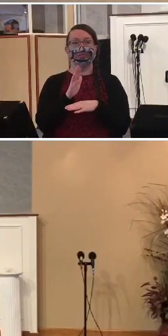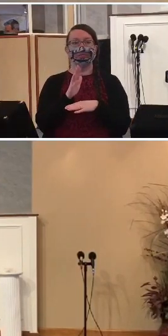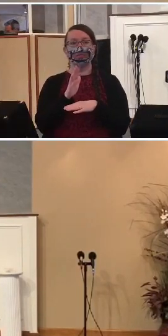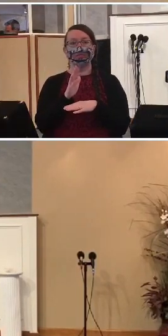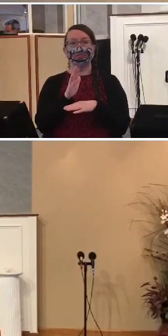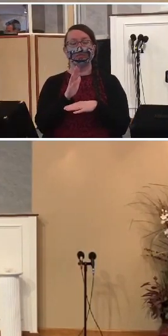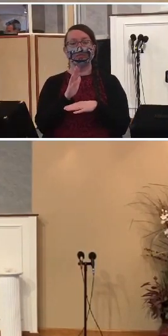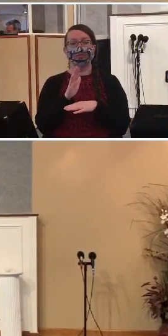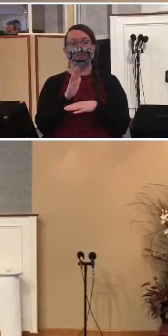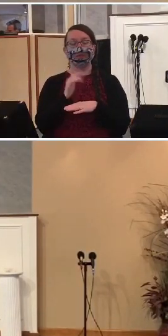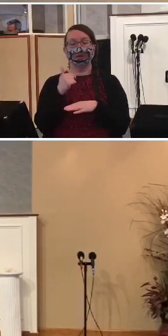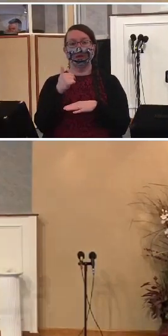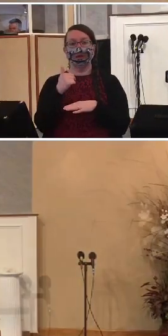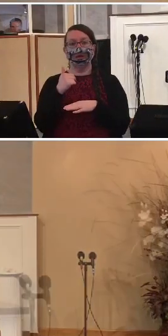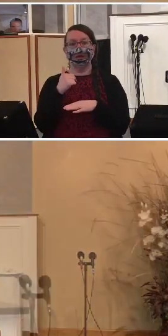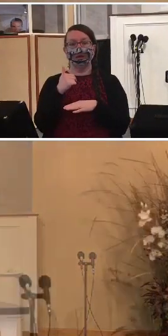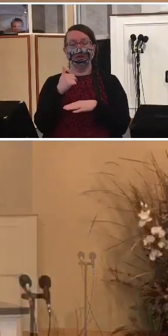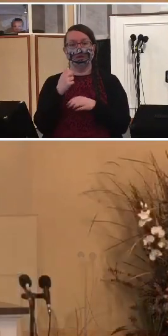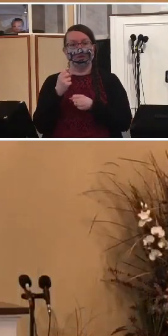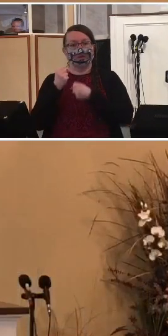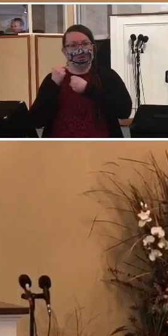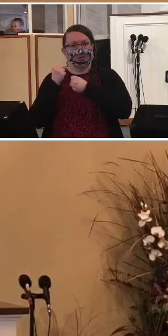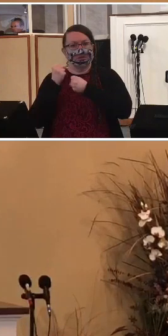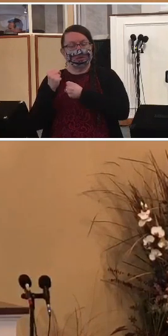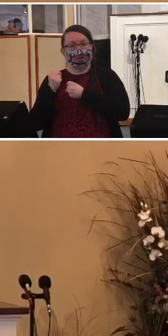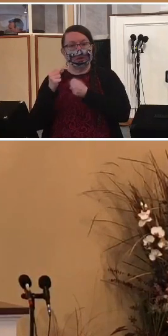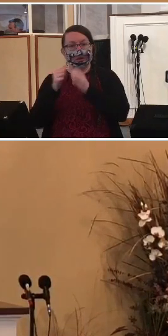recibo fortaleza en el servicio de adoración.